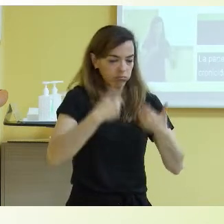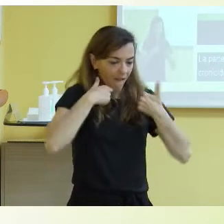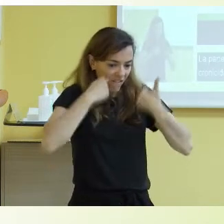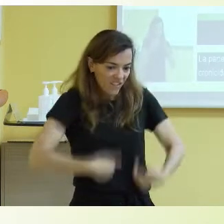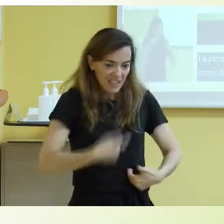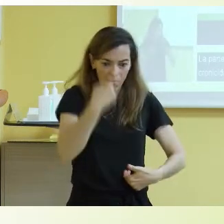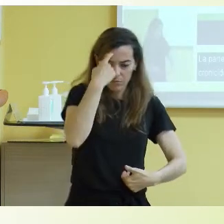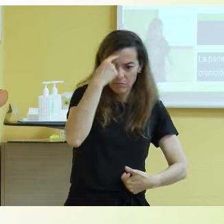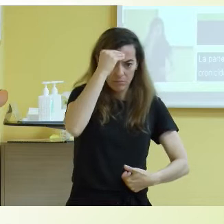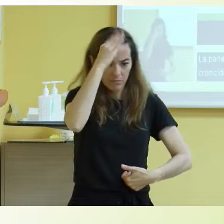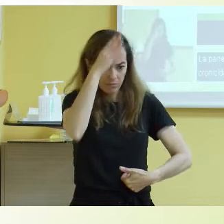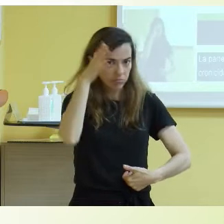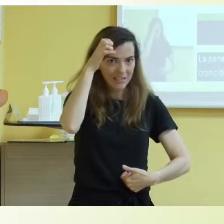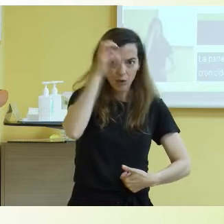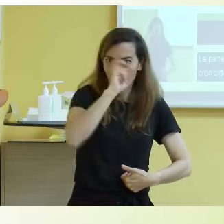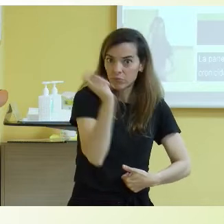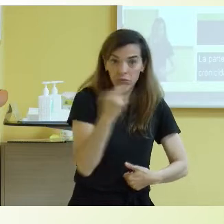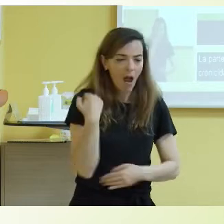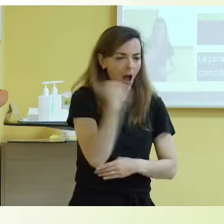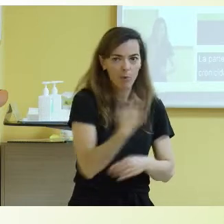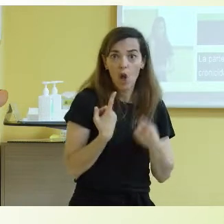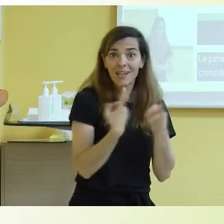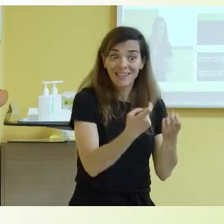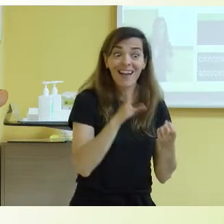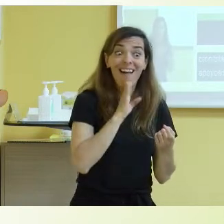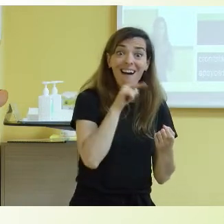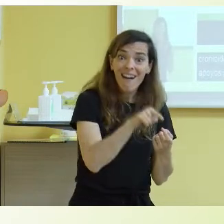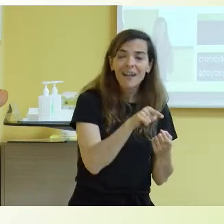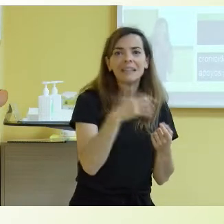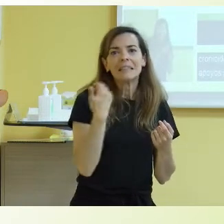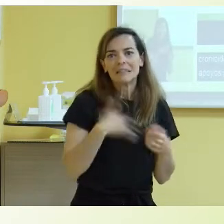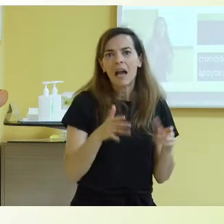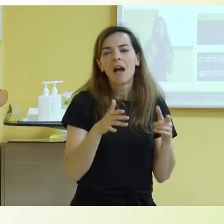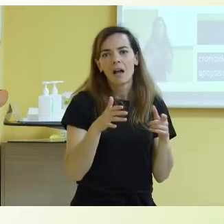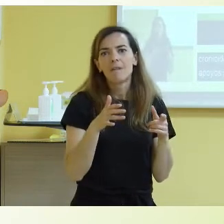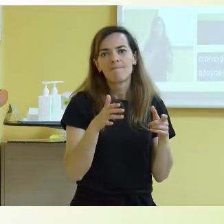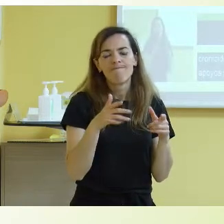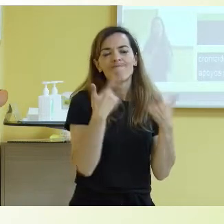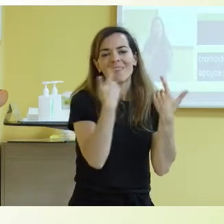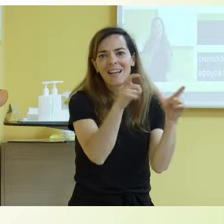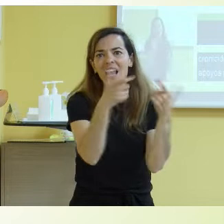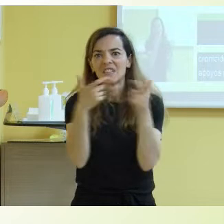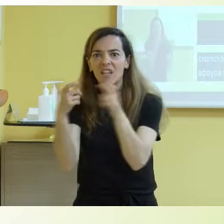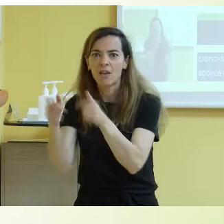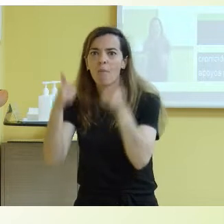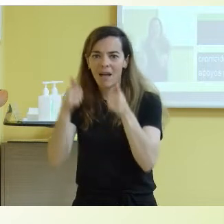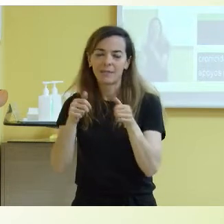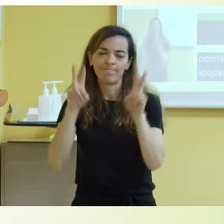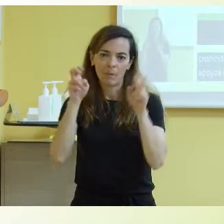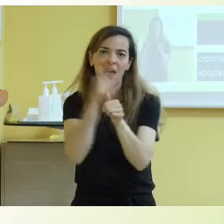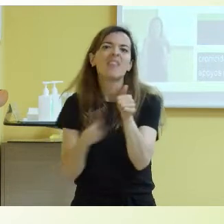mental, intelectual, sensorial, etcétera. Bueno, pues ahí se clasifica ya, entramos dentro de lo que pueda ser la parte de la